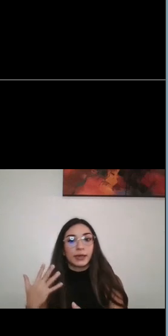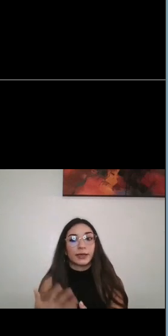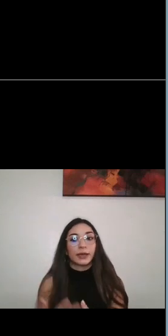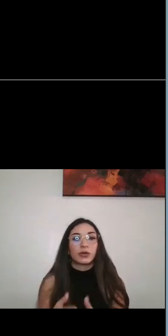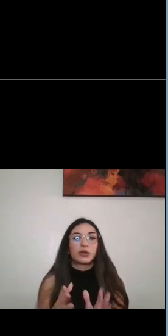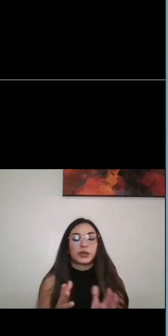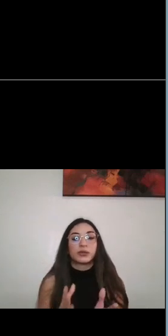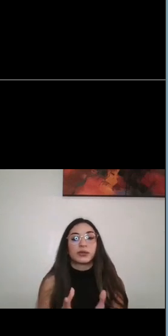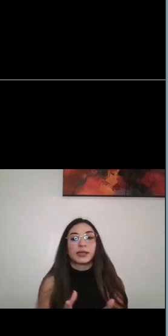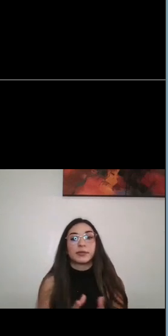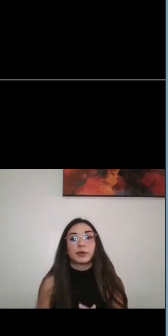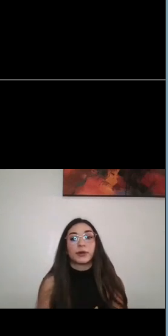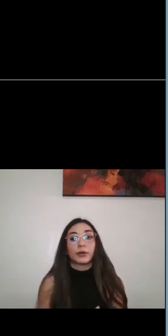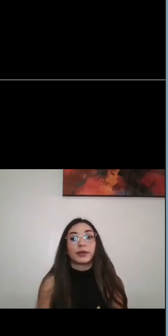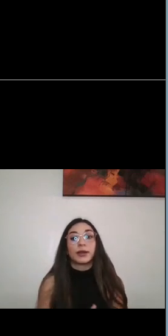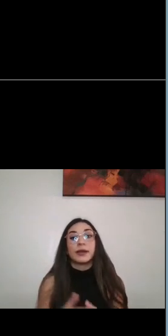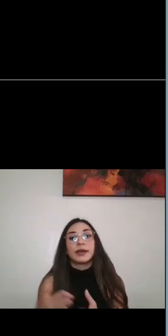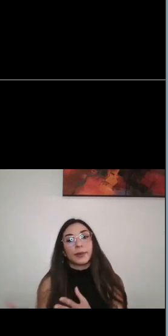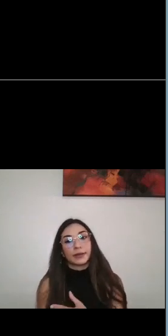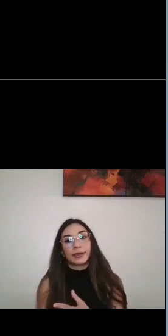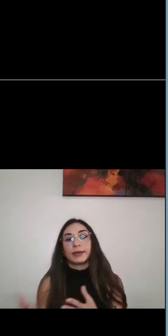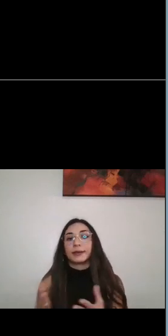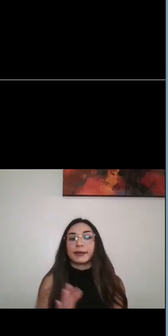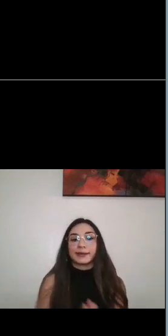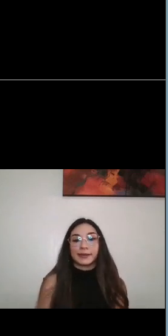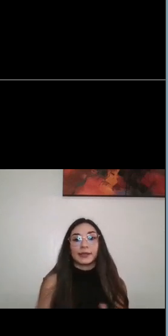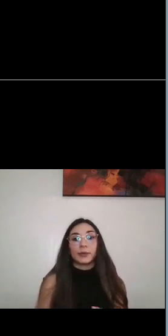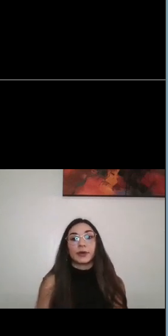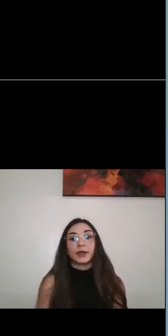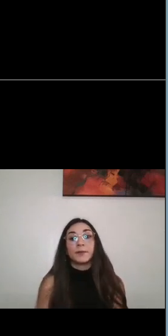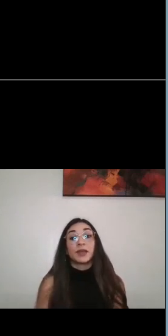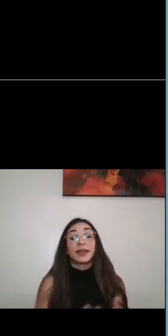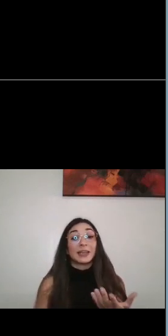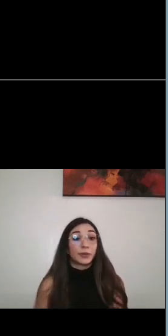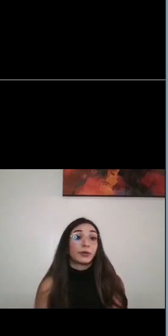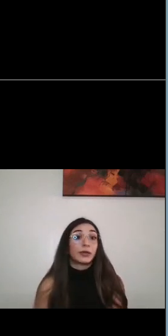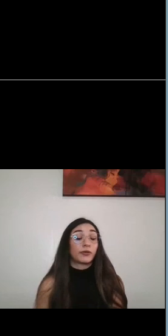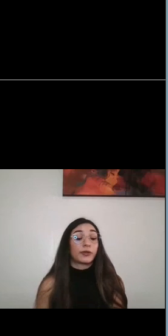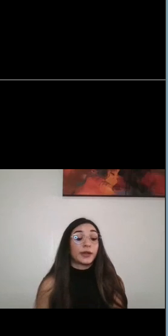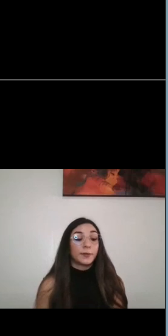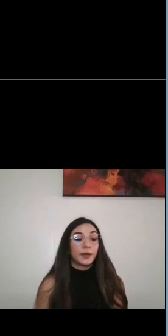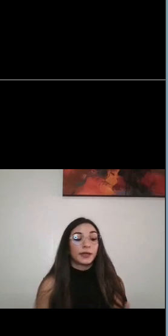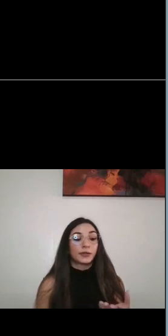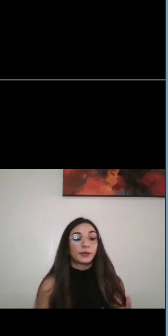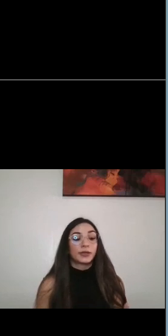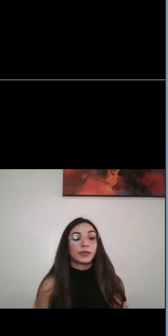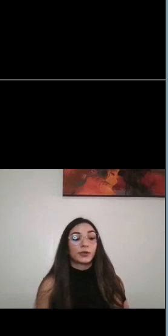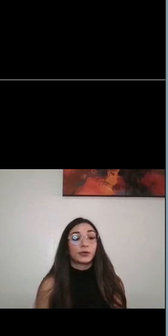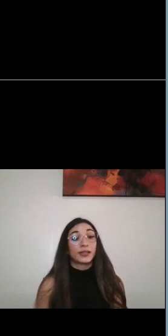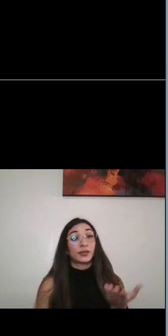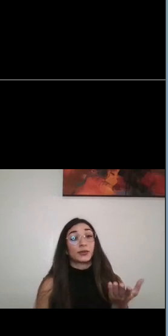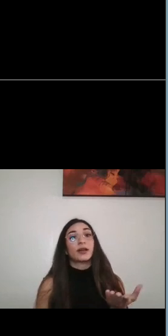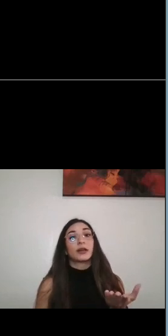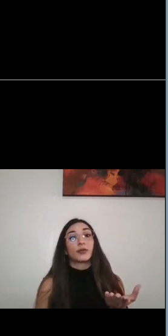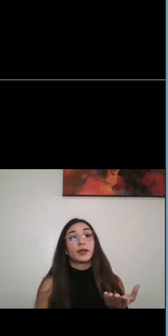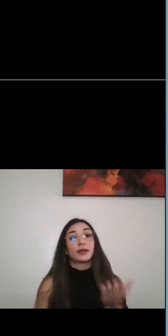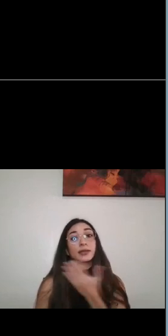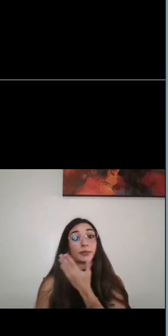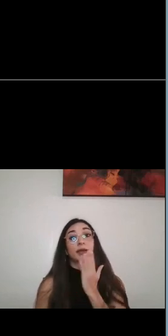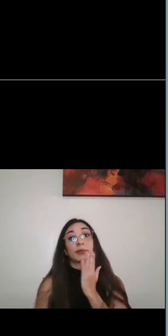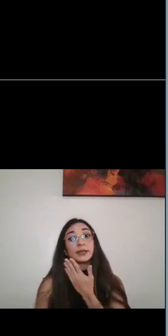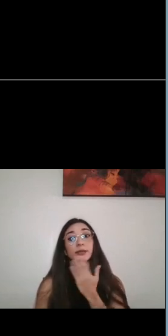que le dañara el oído, eso ya es menos frecuente. La parte genética sí está por ahí. Hiperbilirrubinemia, eso es cuando se le sube la